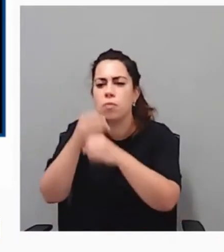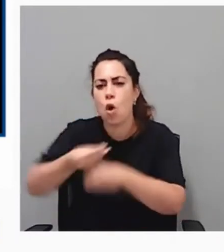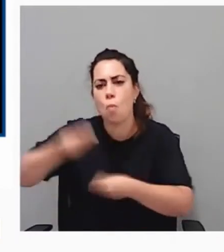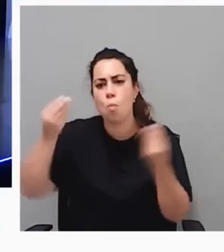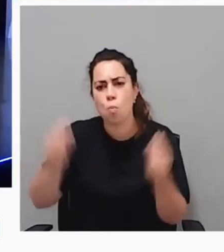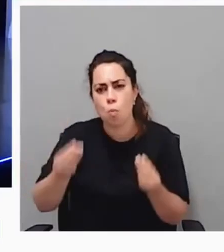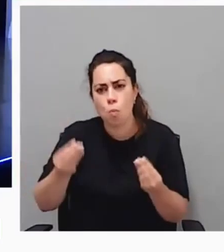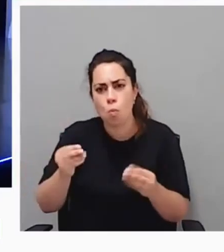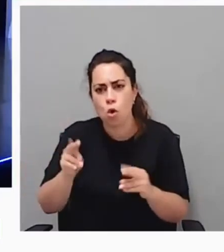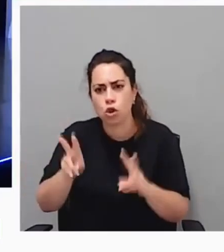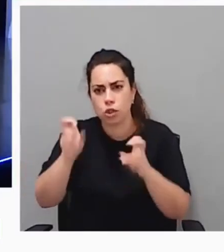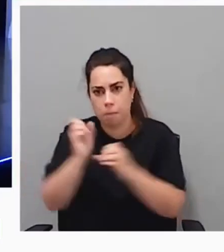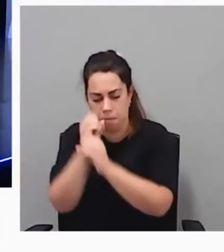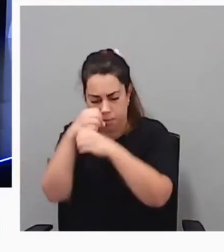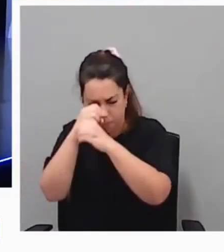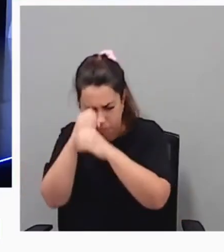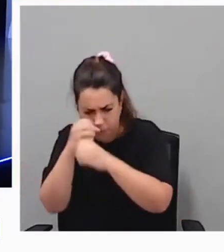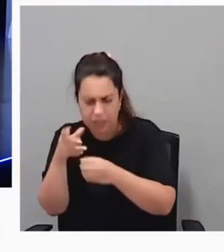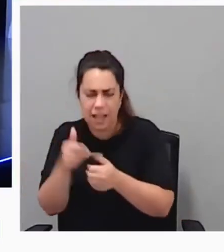rastreo.